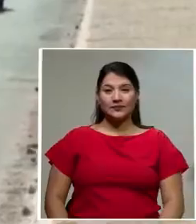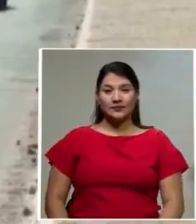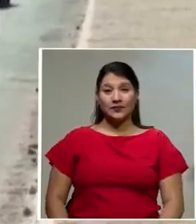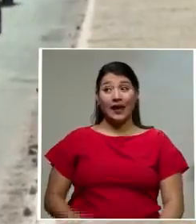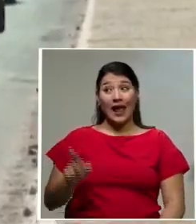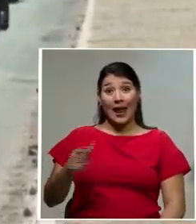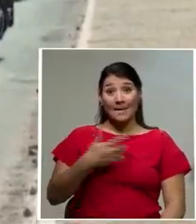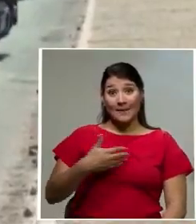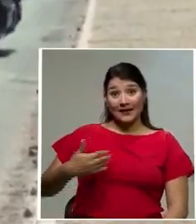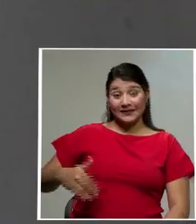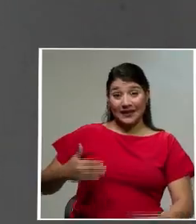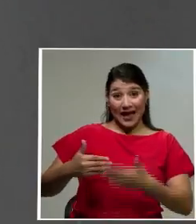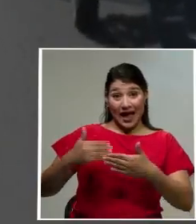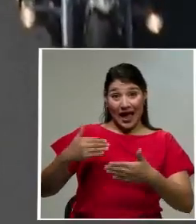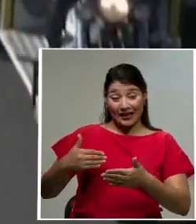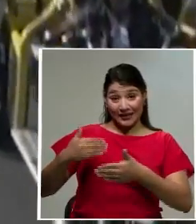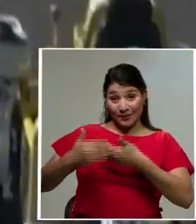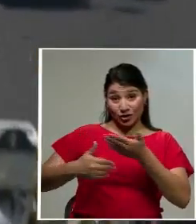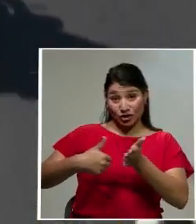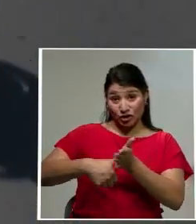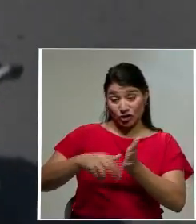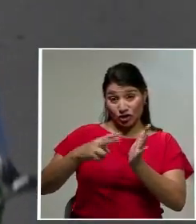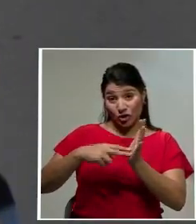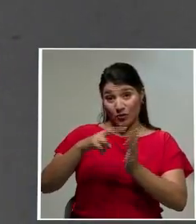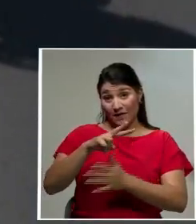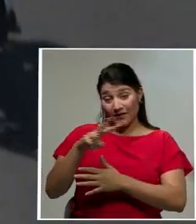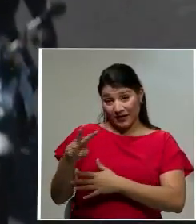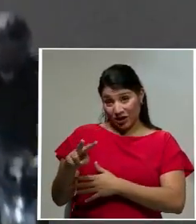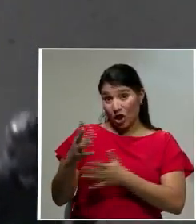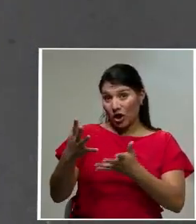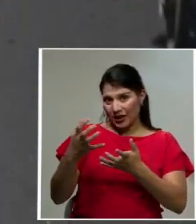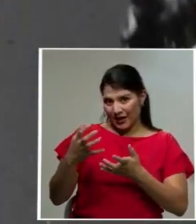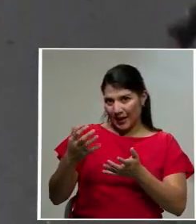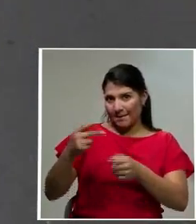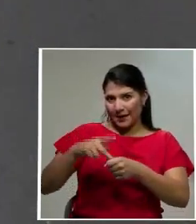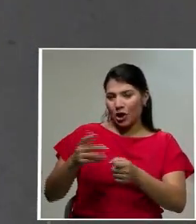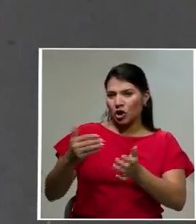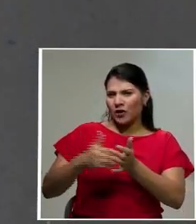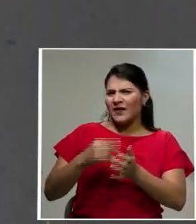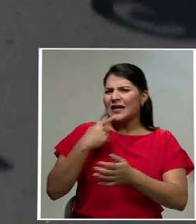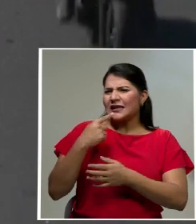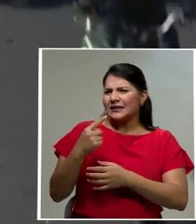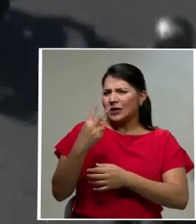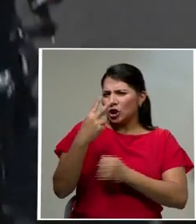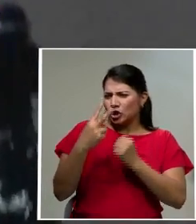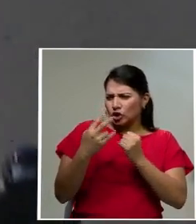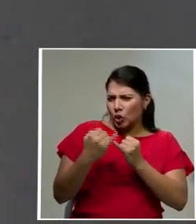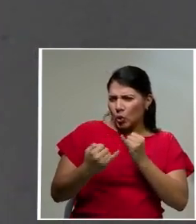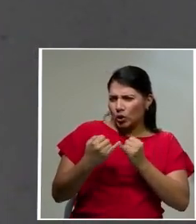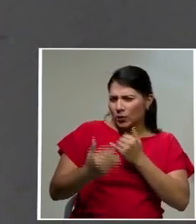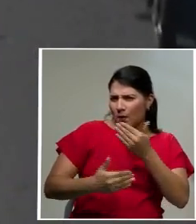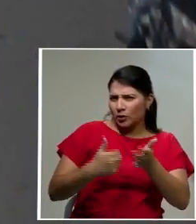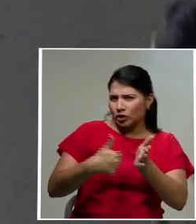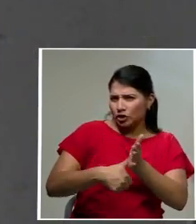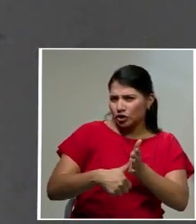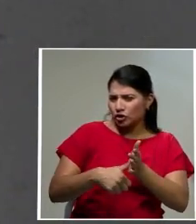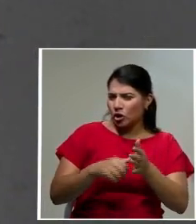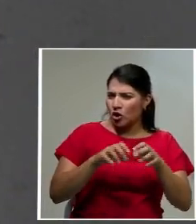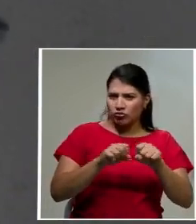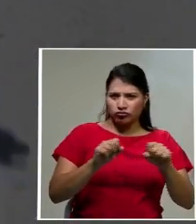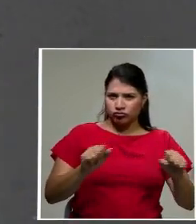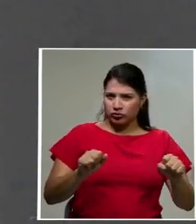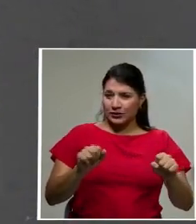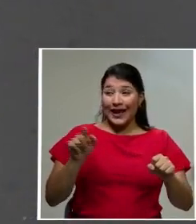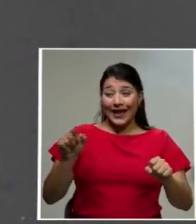Bolsonaro, de cara a los comicios de 2022, donde busca reelegirse, asegura que hubo fraude en las 2 últimas presidenciales y que él debía haber ganado